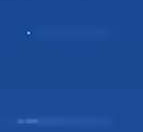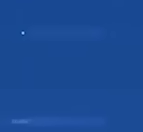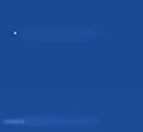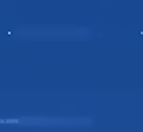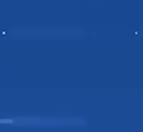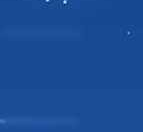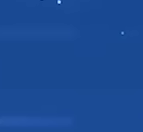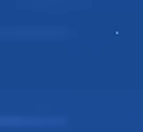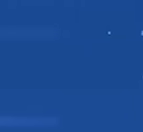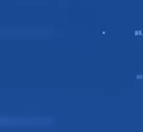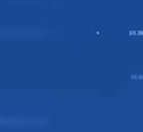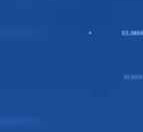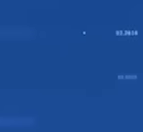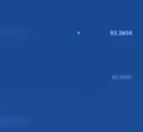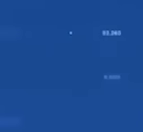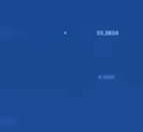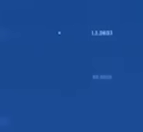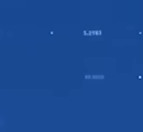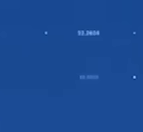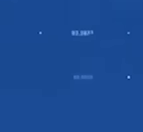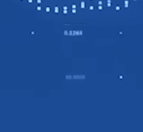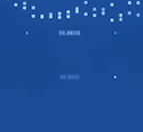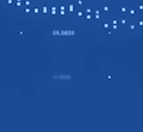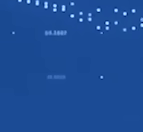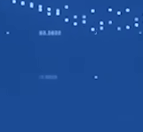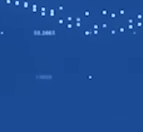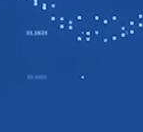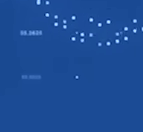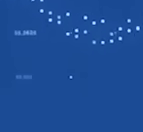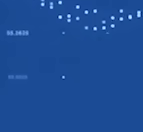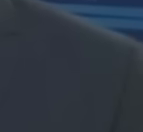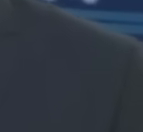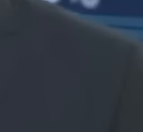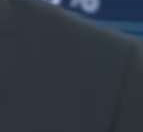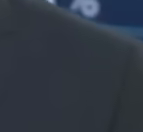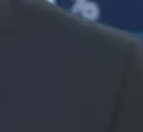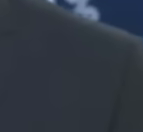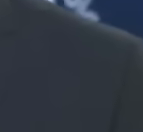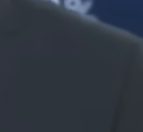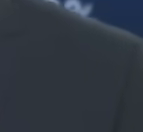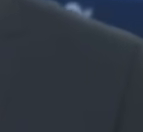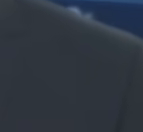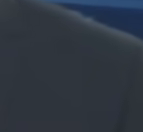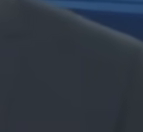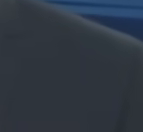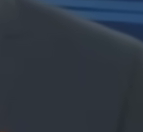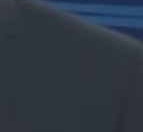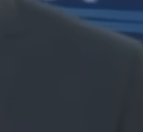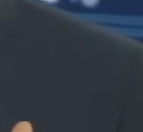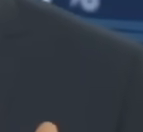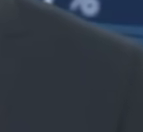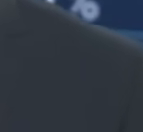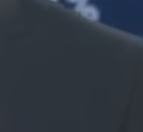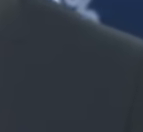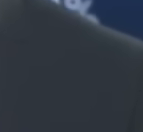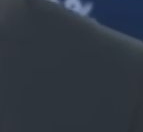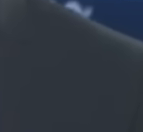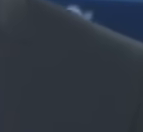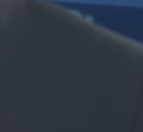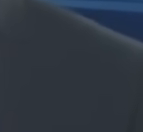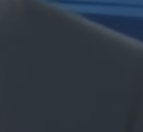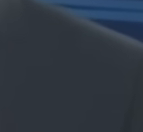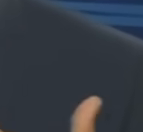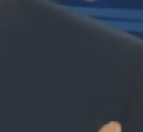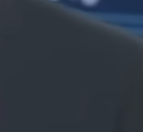importante, tanto si eres un nuevo emprendedor o una empresa consolidada, porque entenderlo nos brinda una idea clara de qué cantidad se debe obtener de ventas